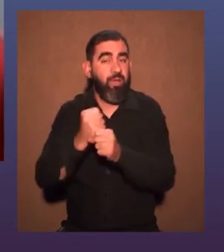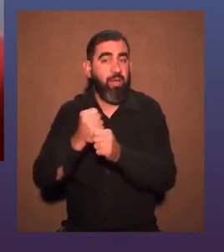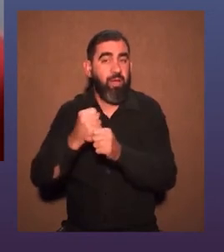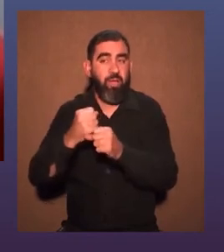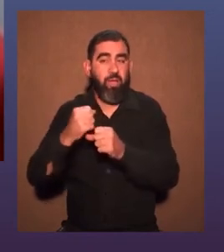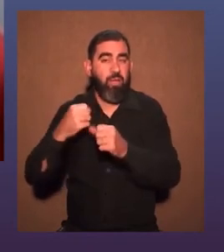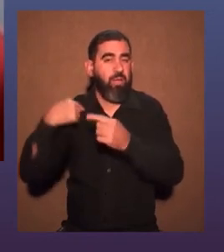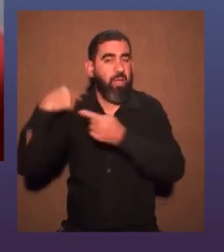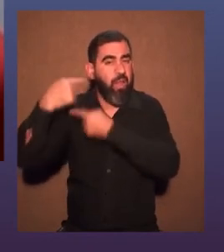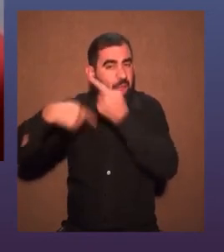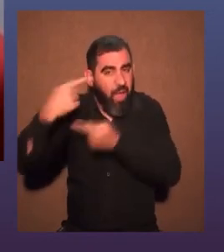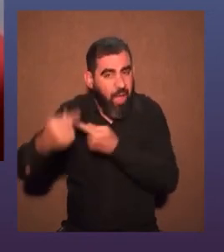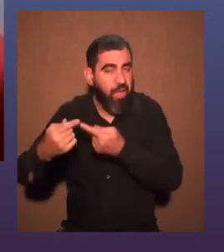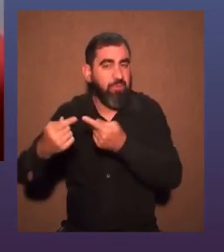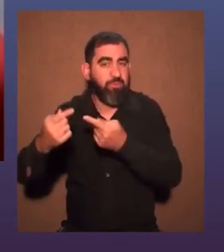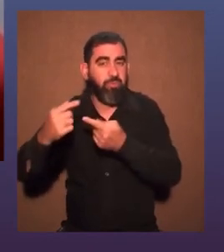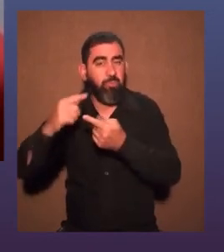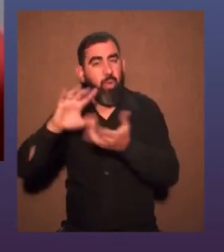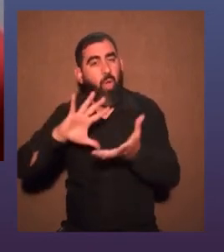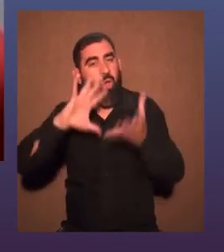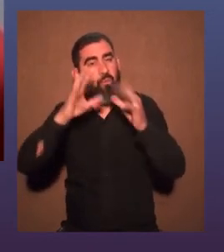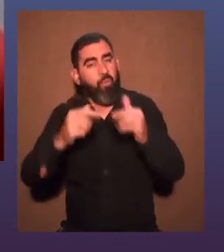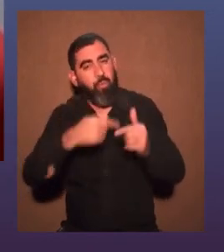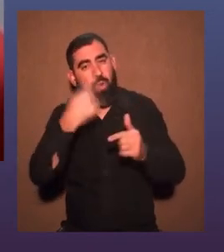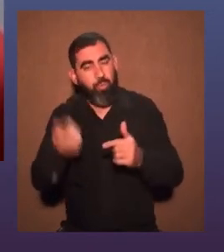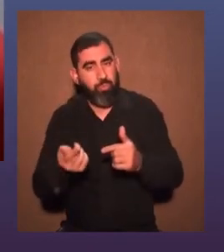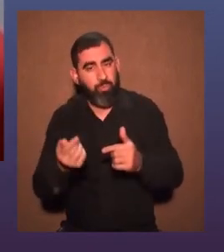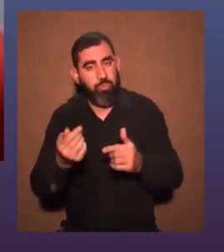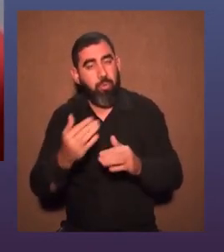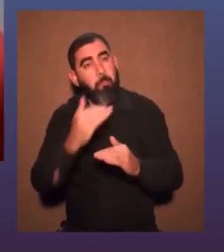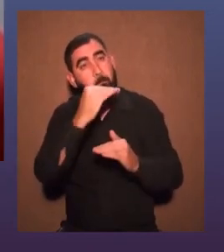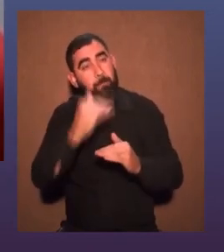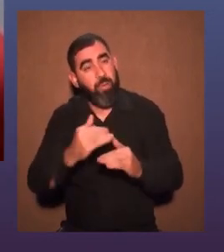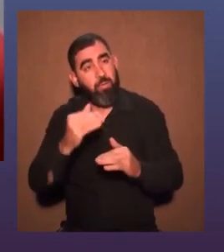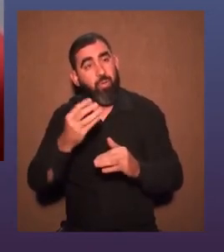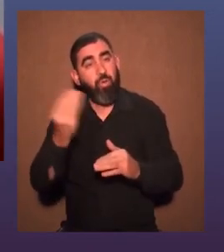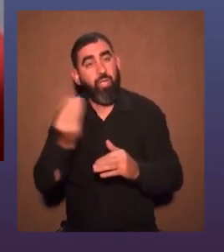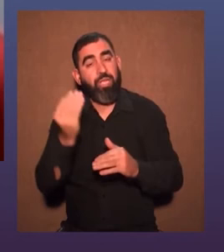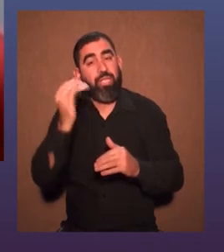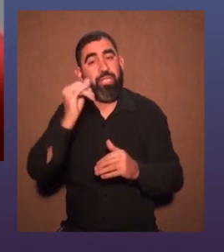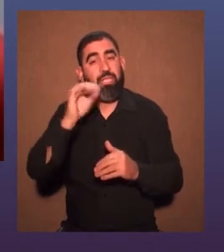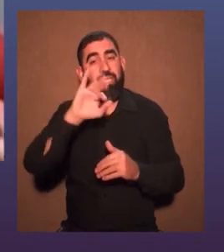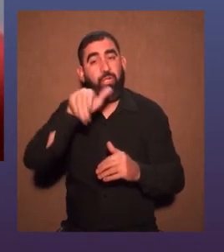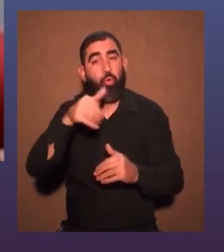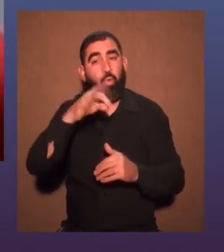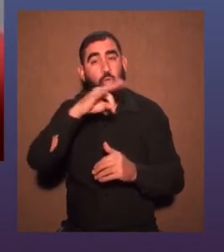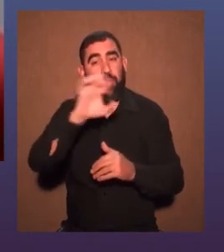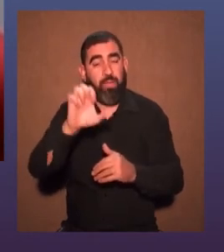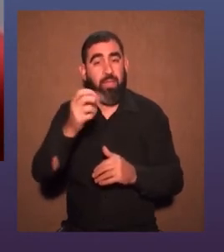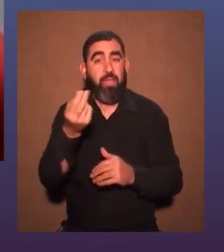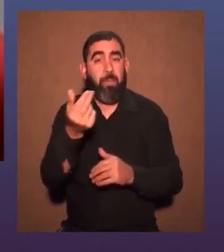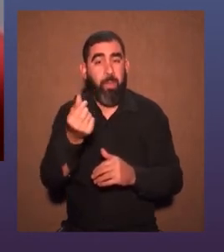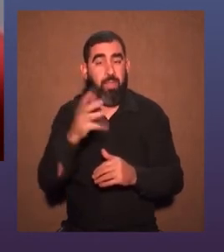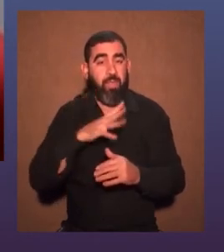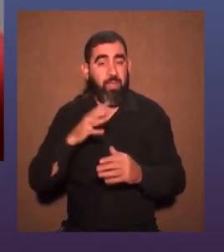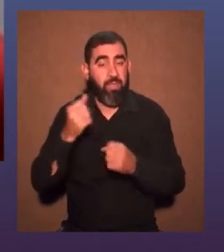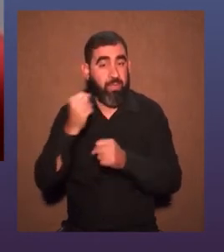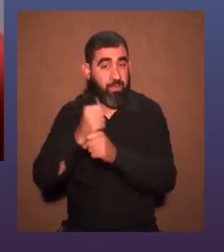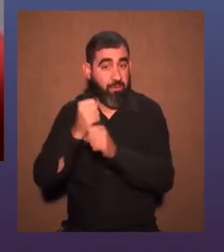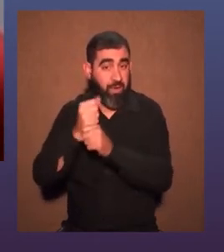clásicos o configuraciones de otro tipo, salvo en el Quijote del Plata, donde trabajamos directamente con la